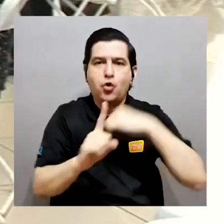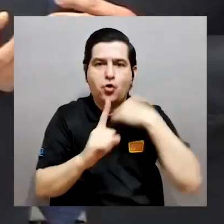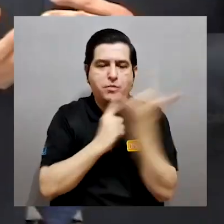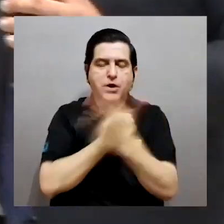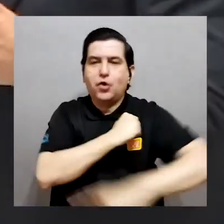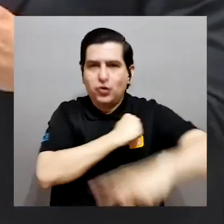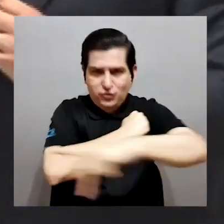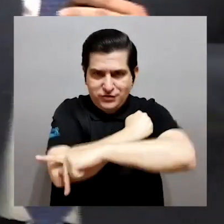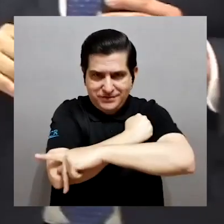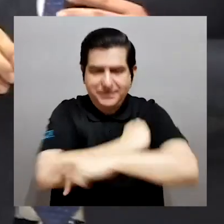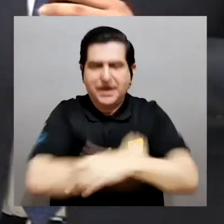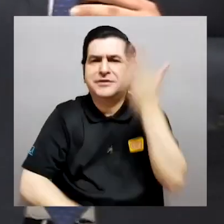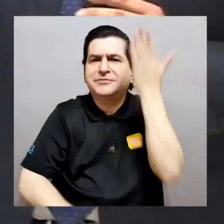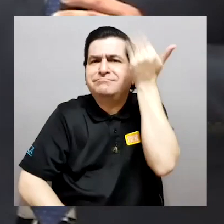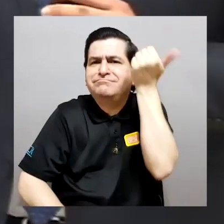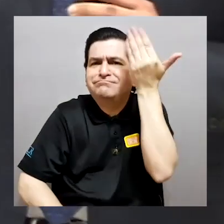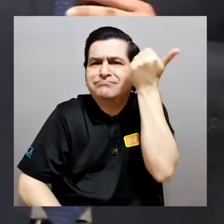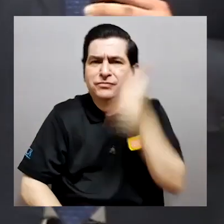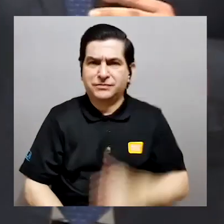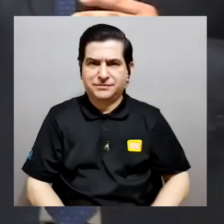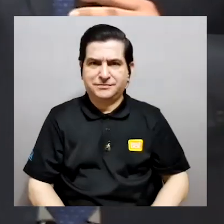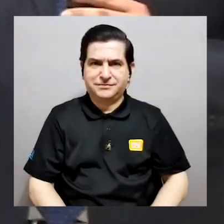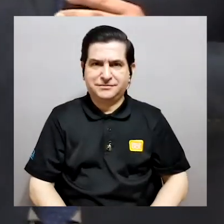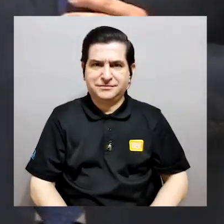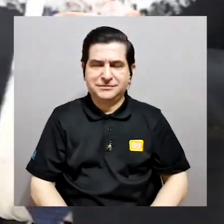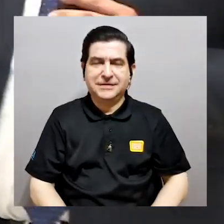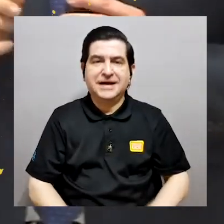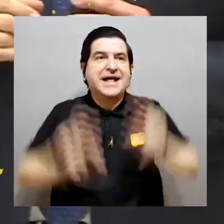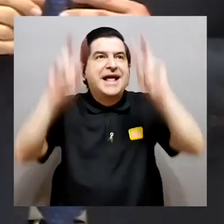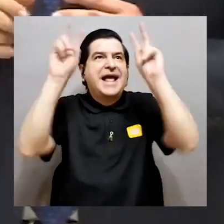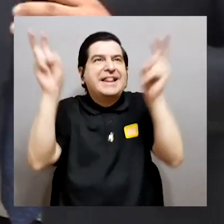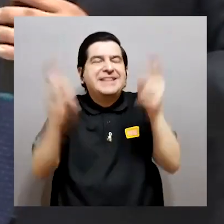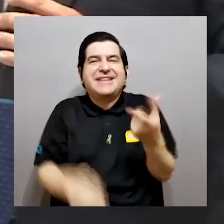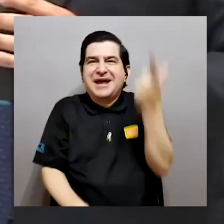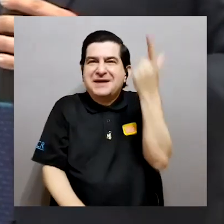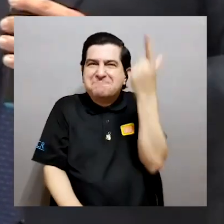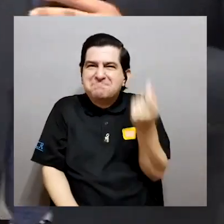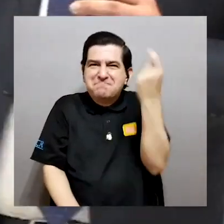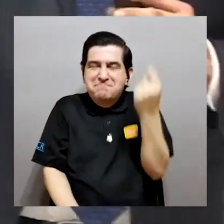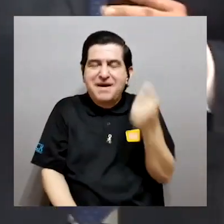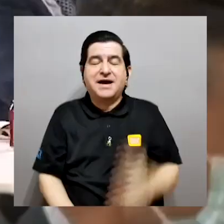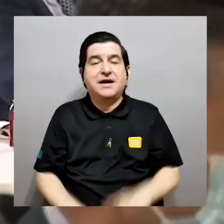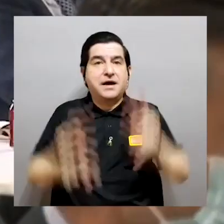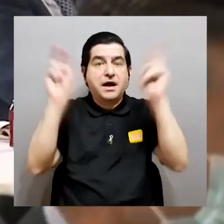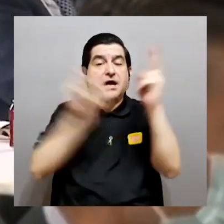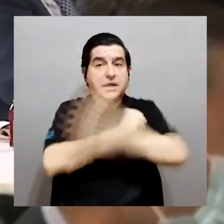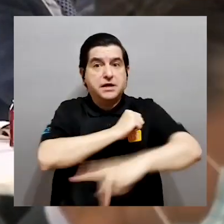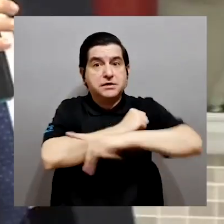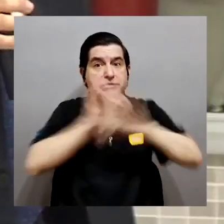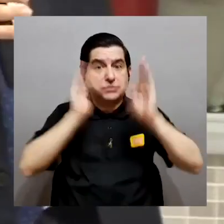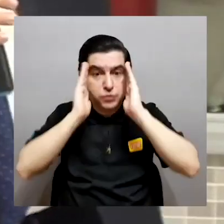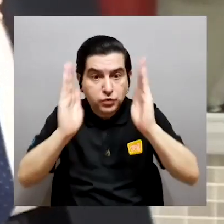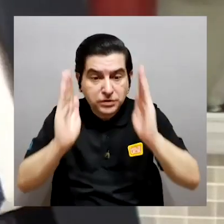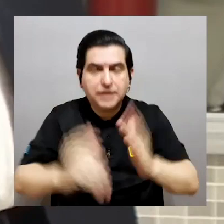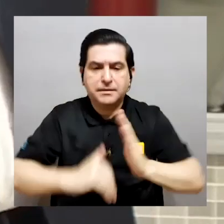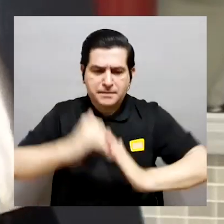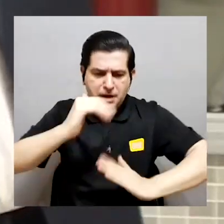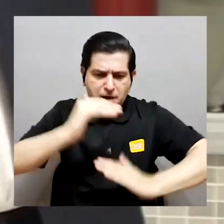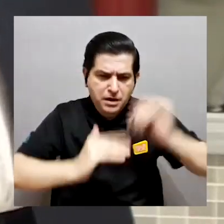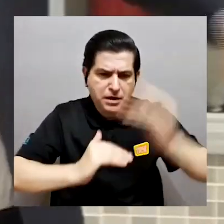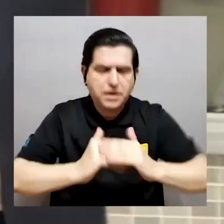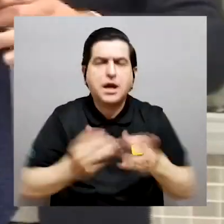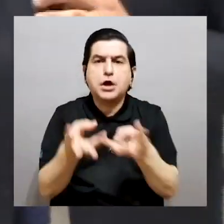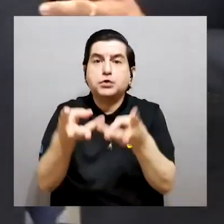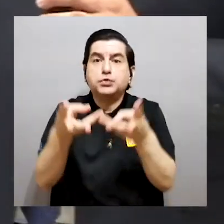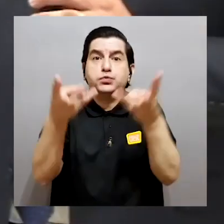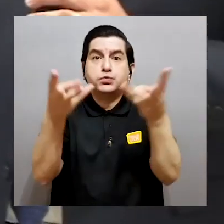económicos y sociales del país, porque el tema, digamos, de las pensiones es un tema país, y la construcción